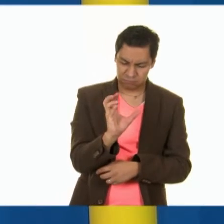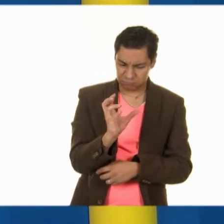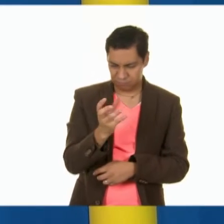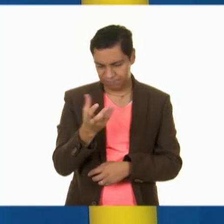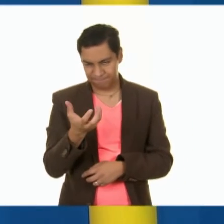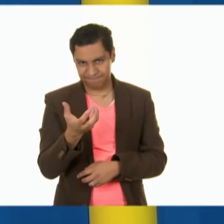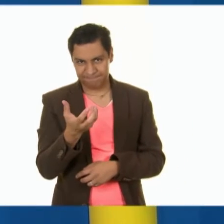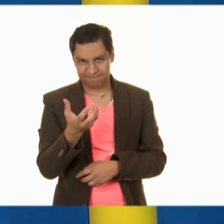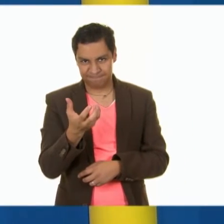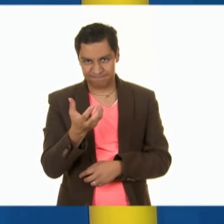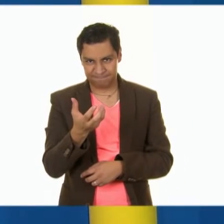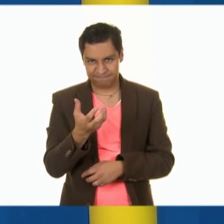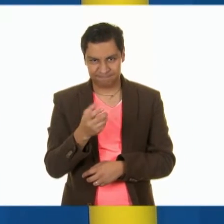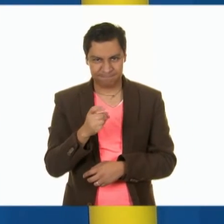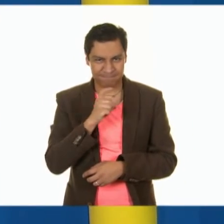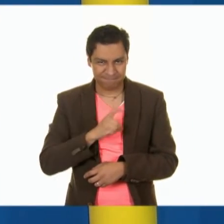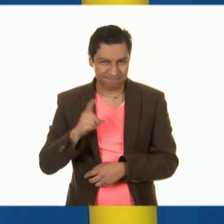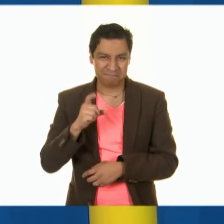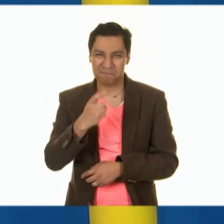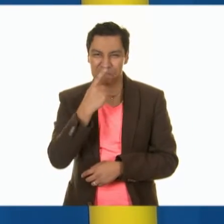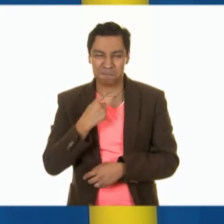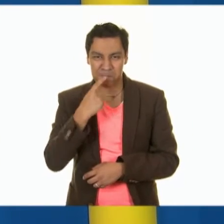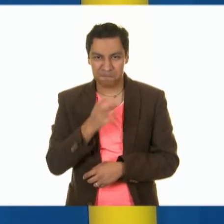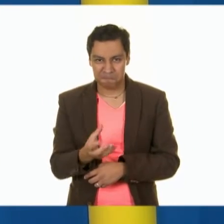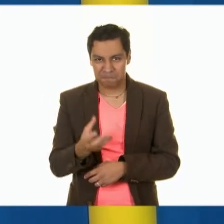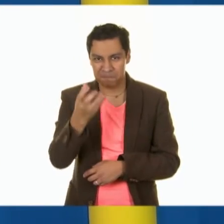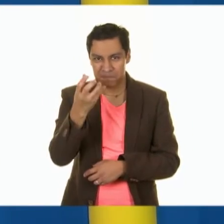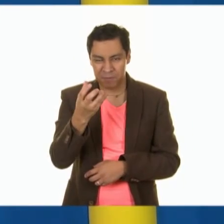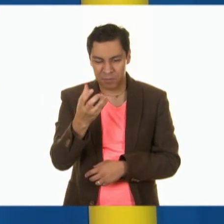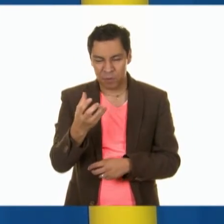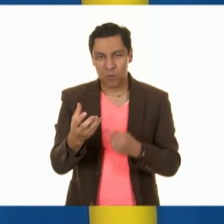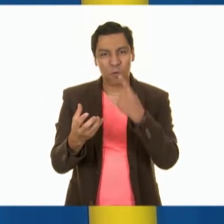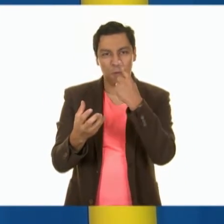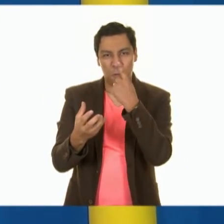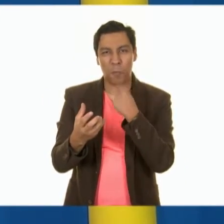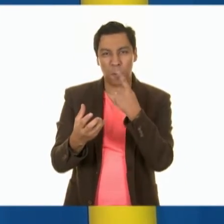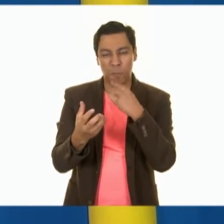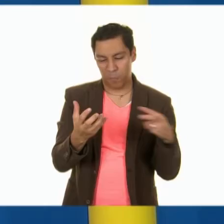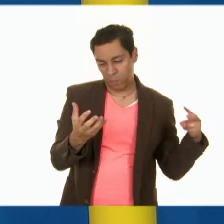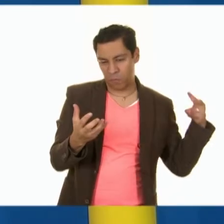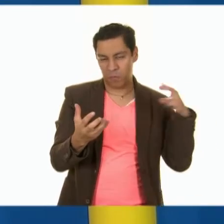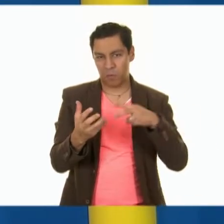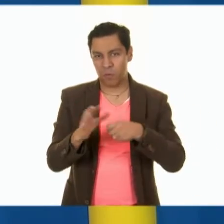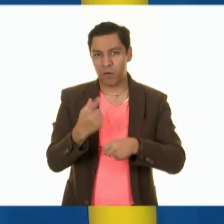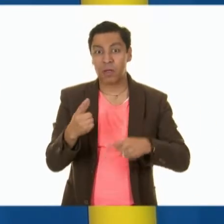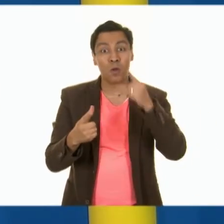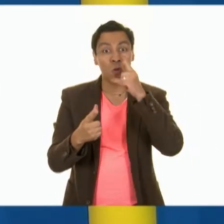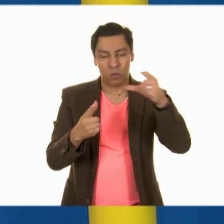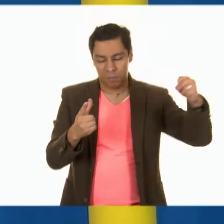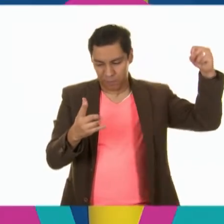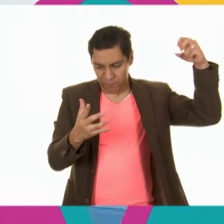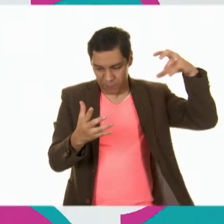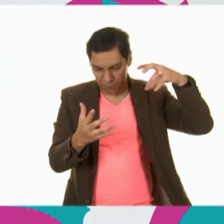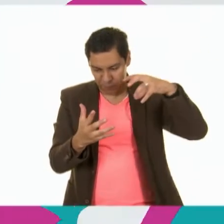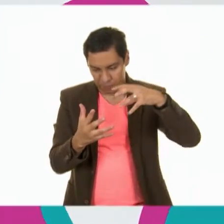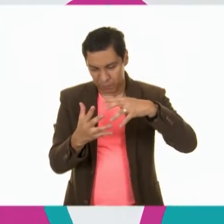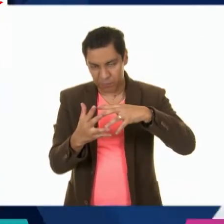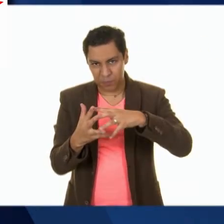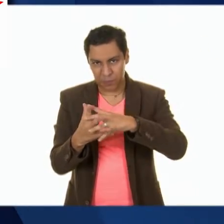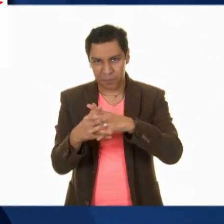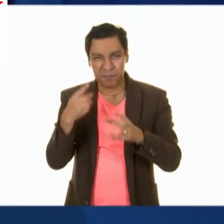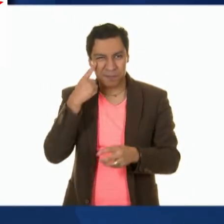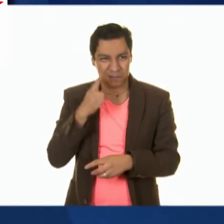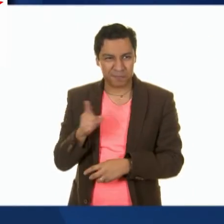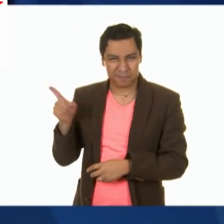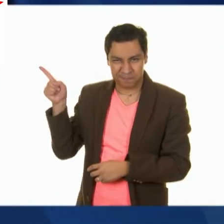eso un jitomate lo vemos rojo. Veamos lo que nos dice la siguiente diapositiva. ¿Me puedes apoyar? Sí, maestra, claro. Dice,